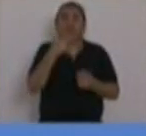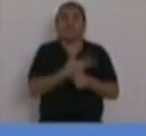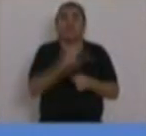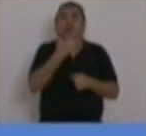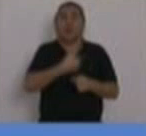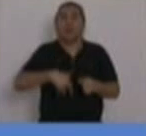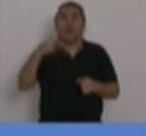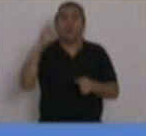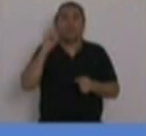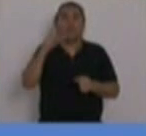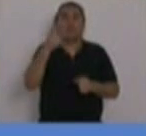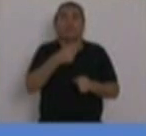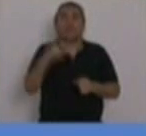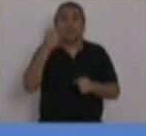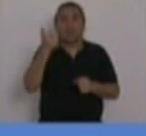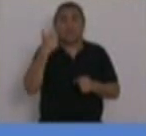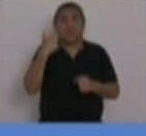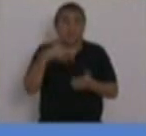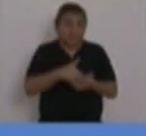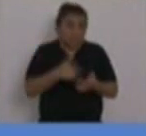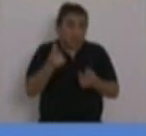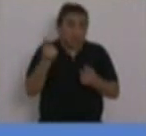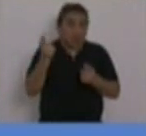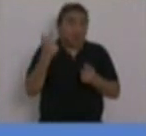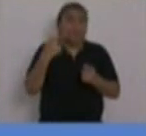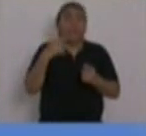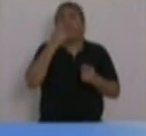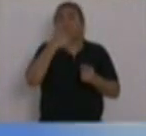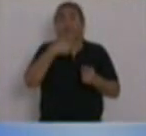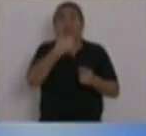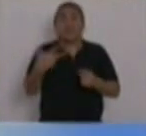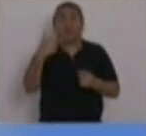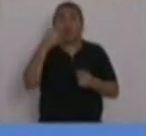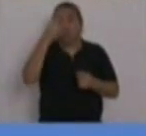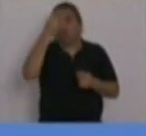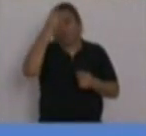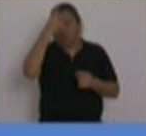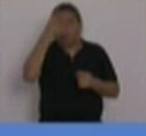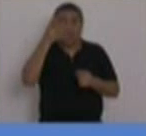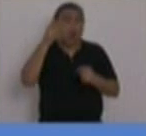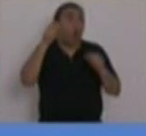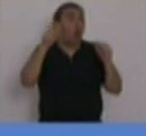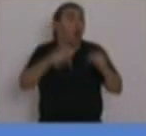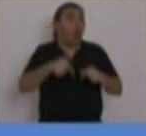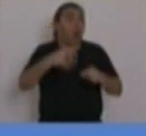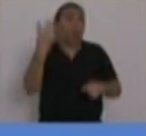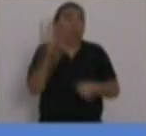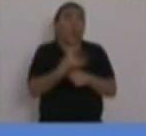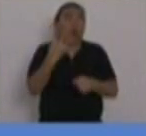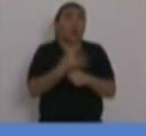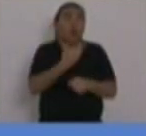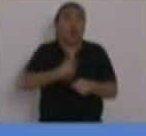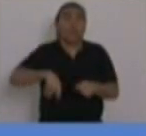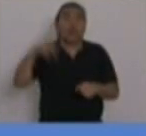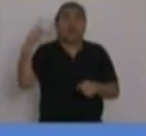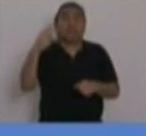molesta. Aquellos del gobierno tenían un líder que decía que la gente es buena, pero si la controla es mejor. Sí.